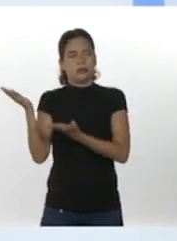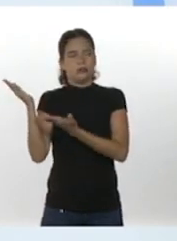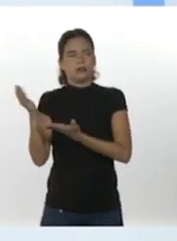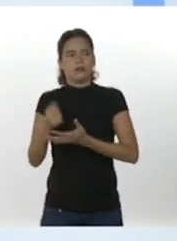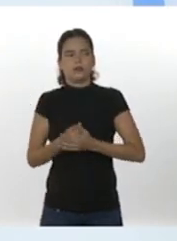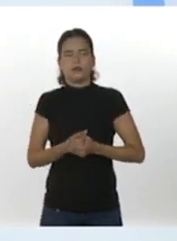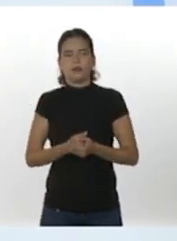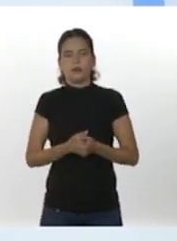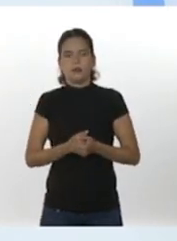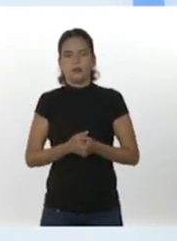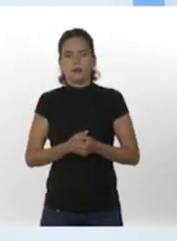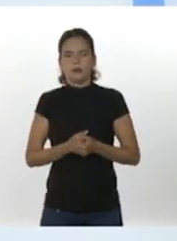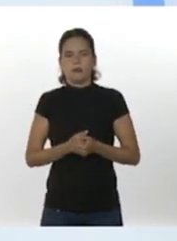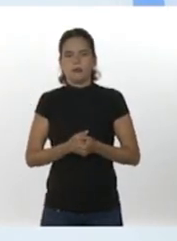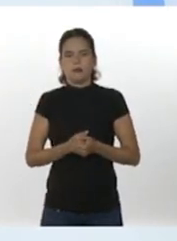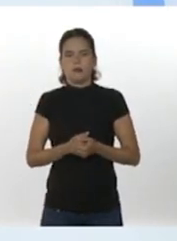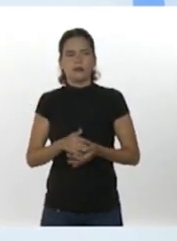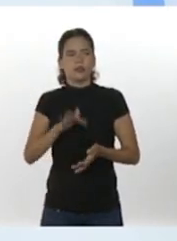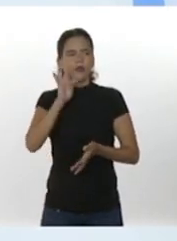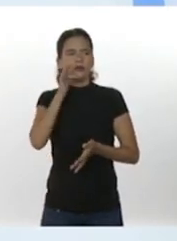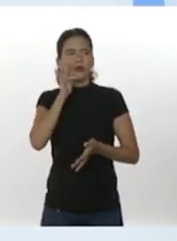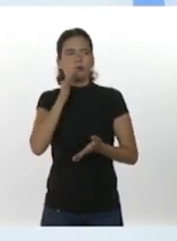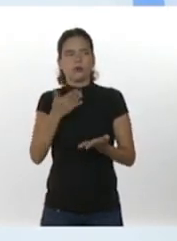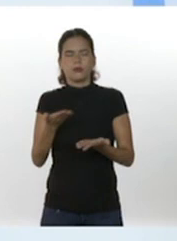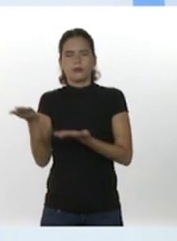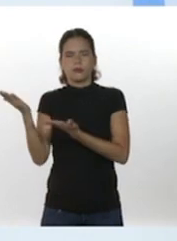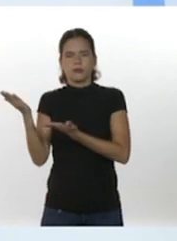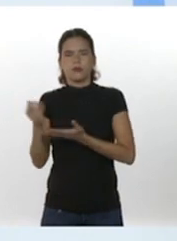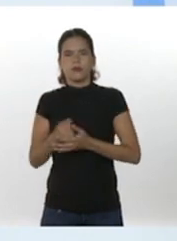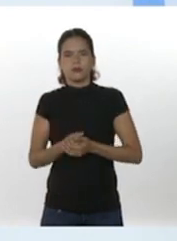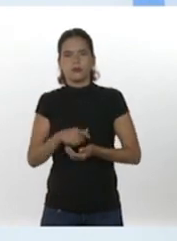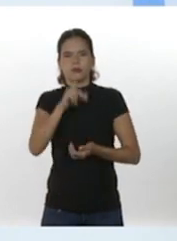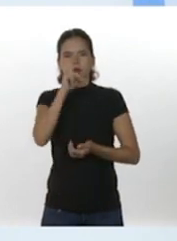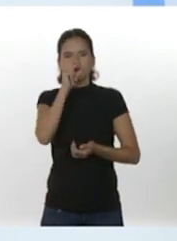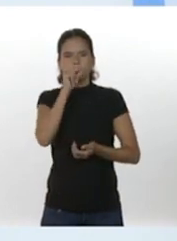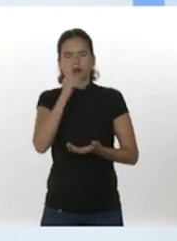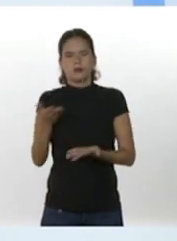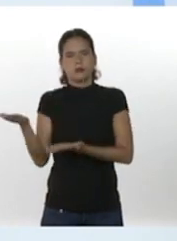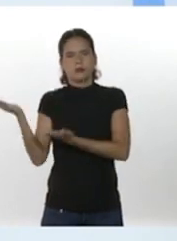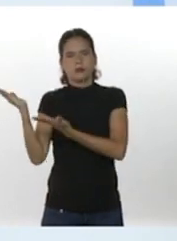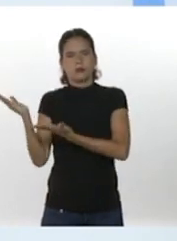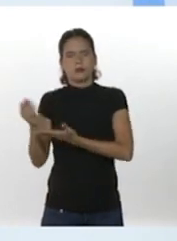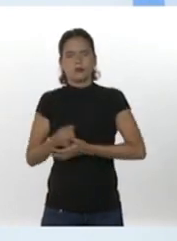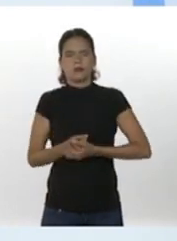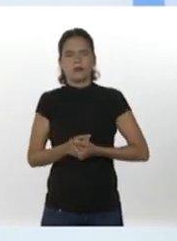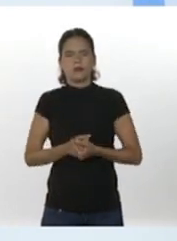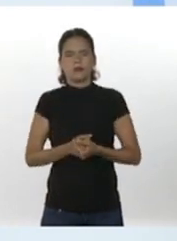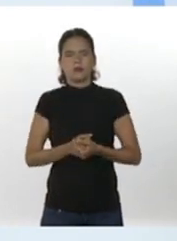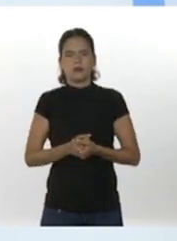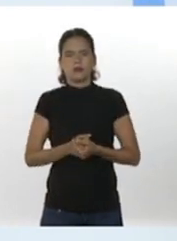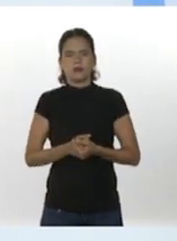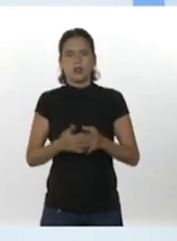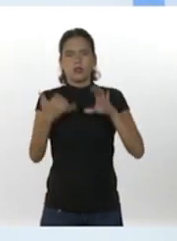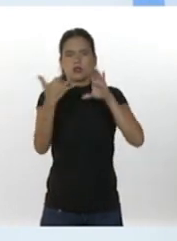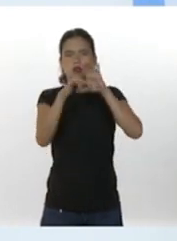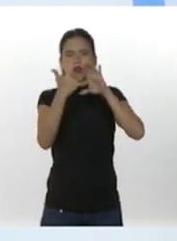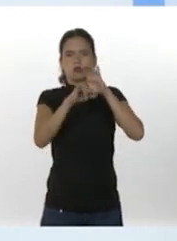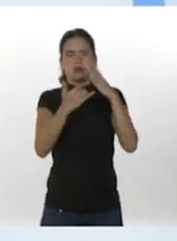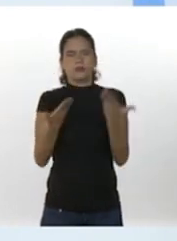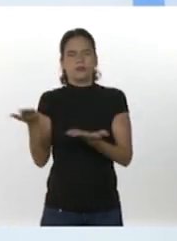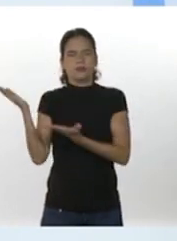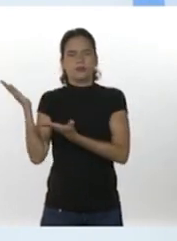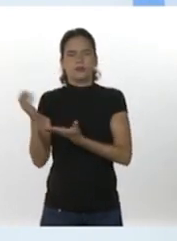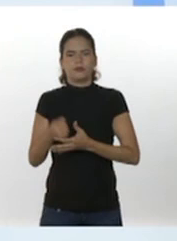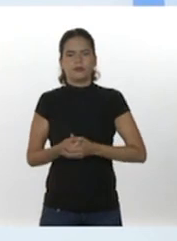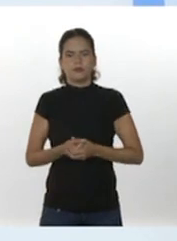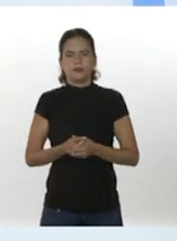como @ViveTVOficial, en Facebook como Vive Televisión, en Twitter como @ViveTVOficial1, en nuestro canal de YouTube nos consigues como